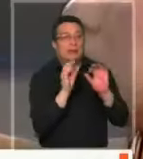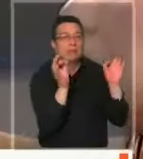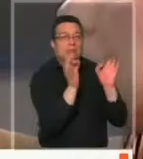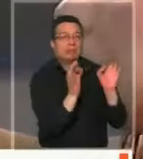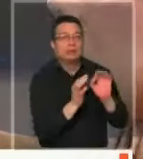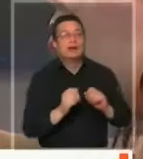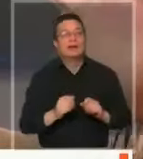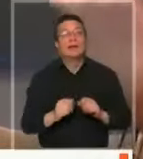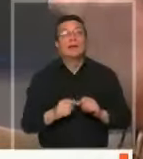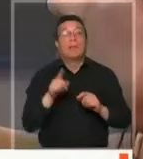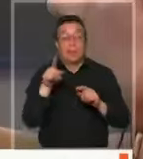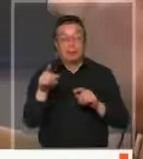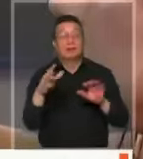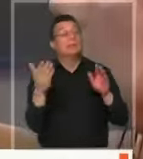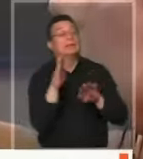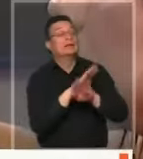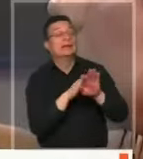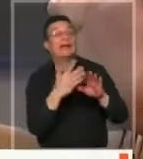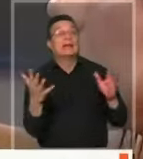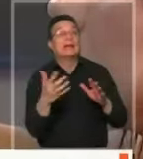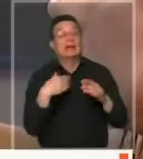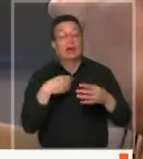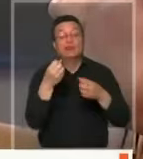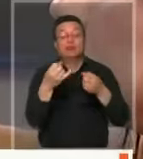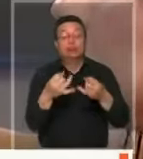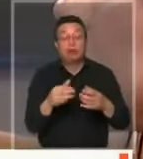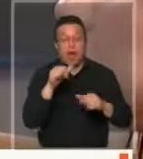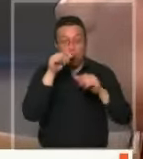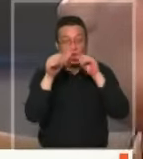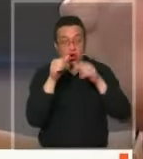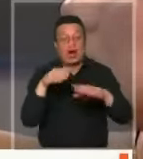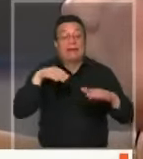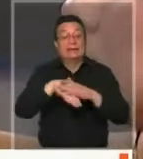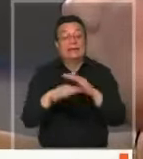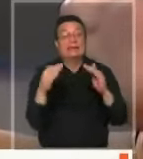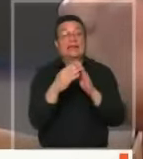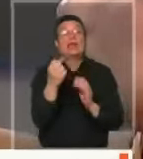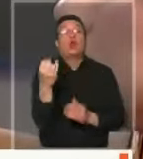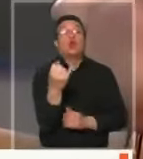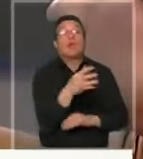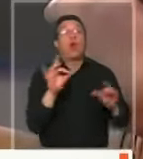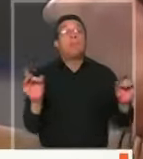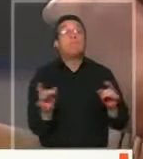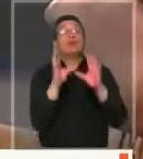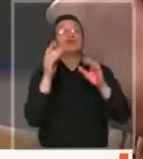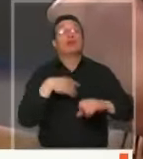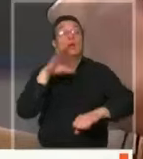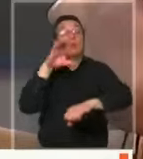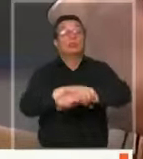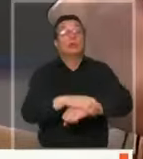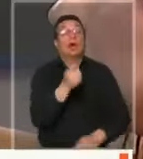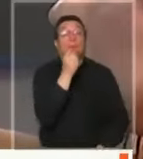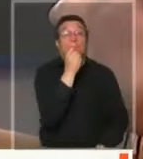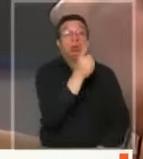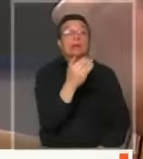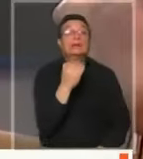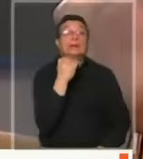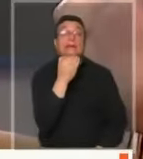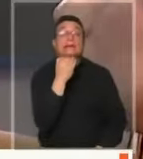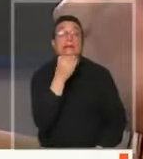definitiva lo asesoró en orden a la cantidad de droga que tenía que mantener en su domicilio para los efectos de solamente ser imputado a título de